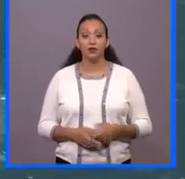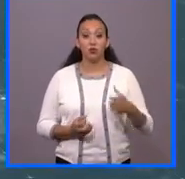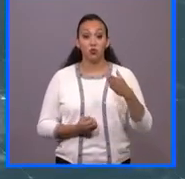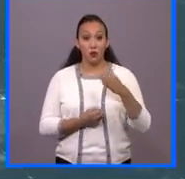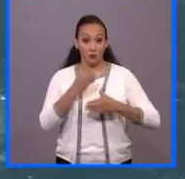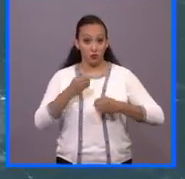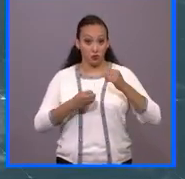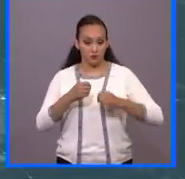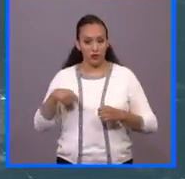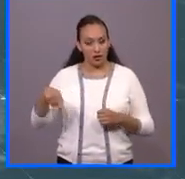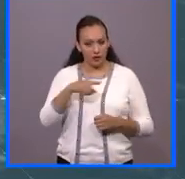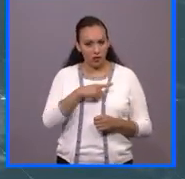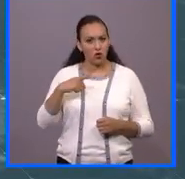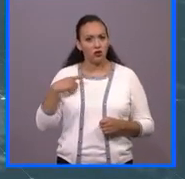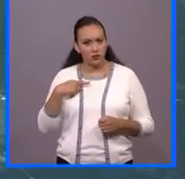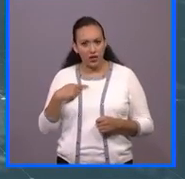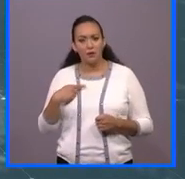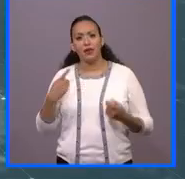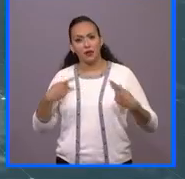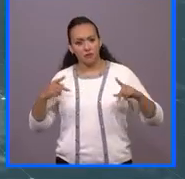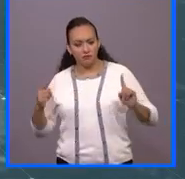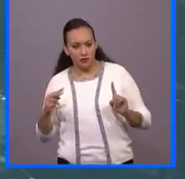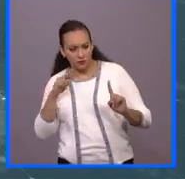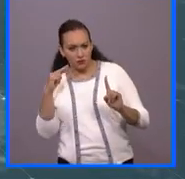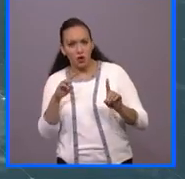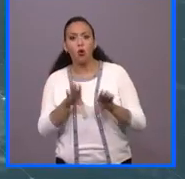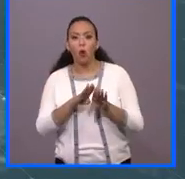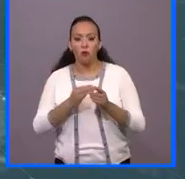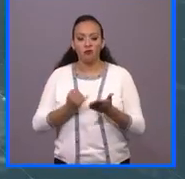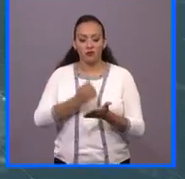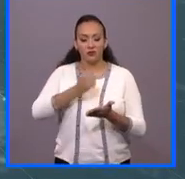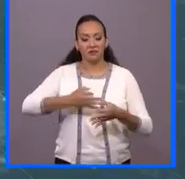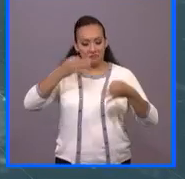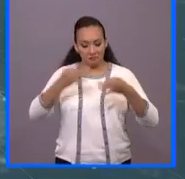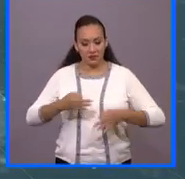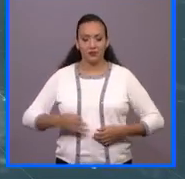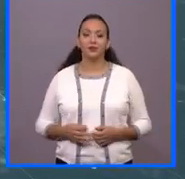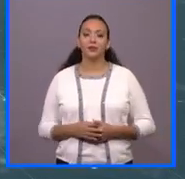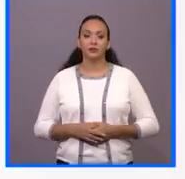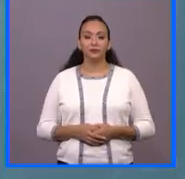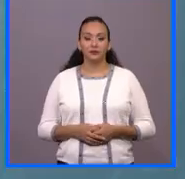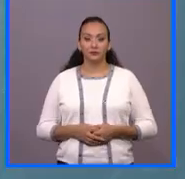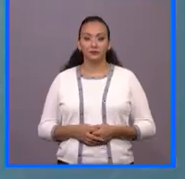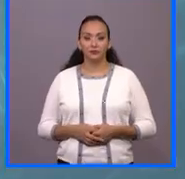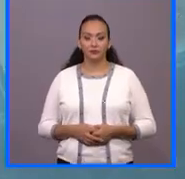personas juzgadoras deberán legitimarse ante la sociedad a través de sus resoluciones, advierten especialistas.